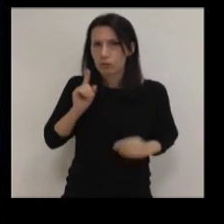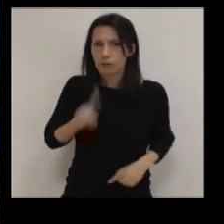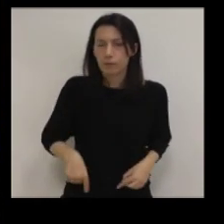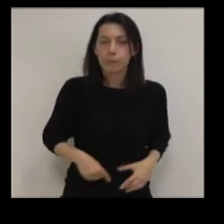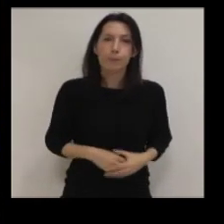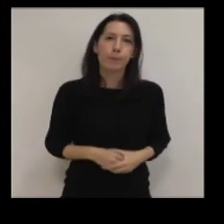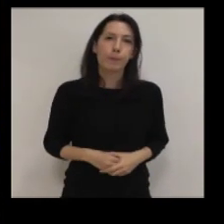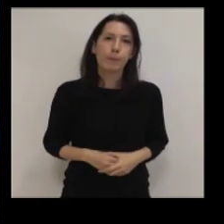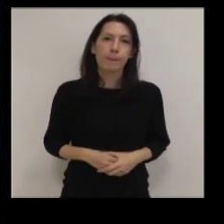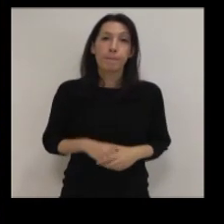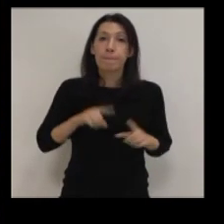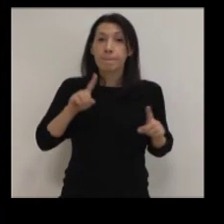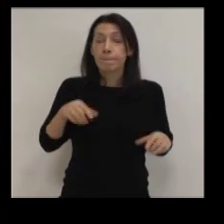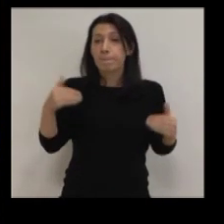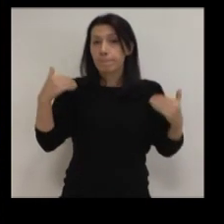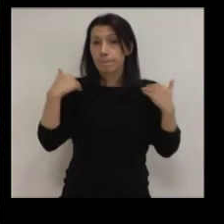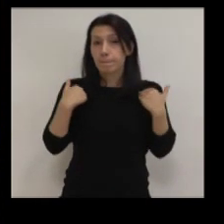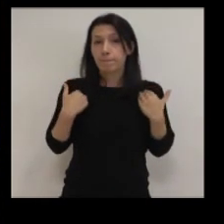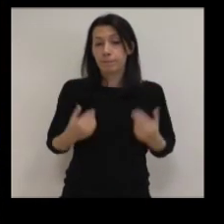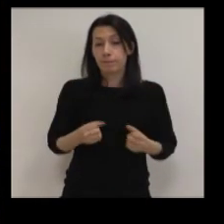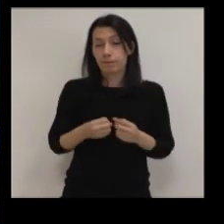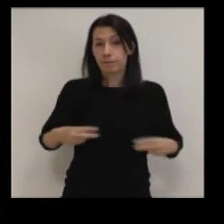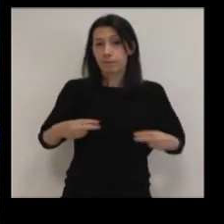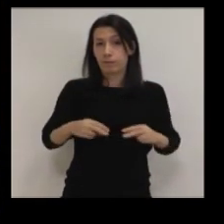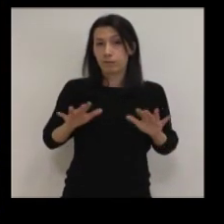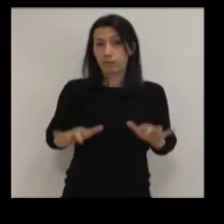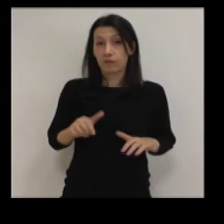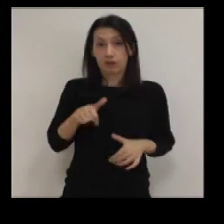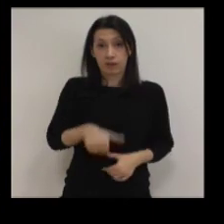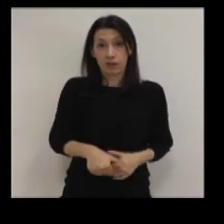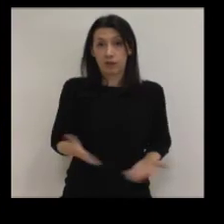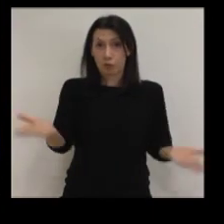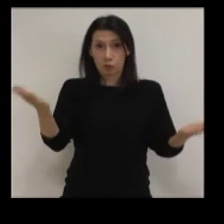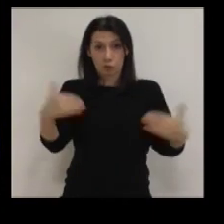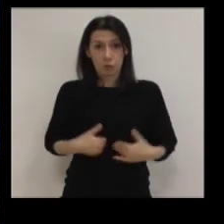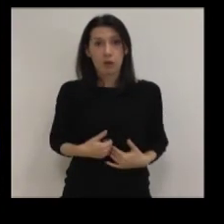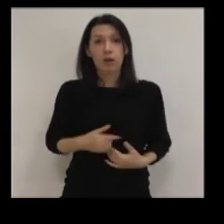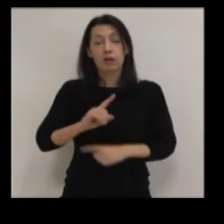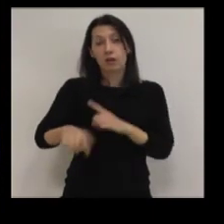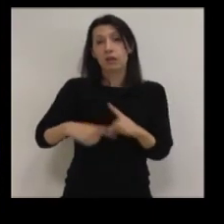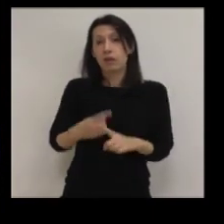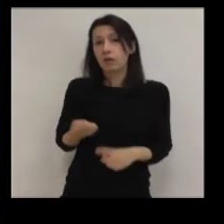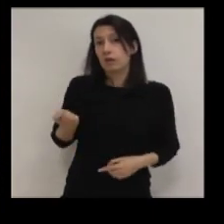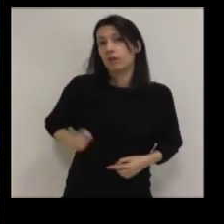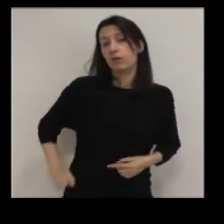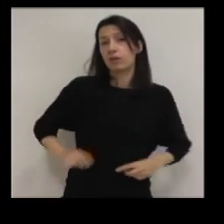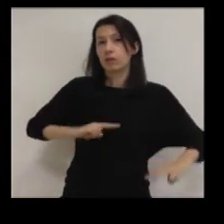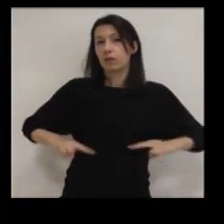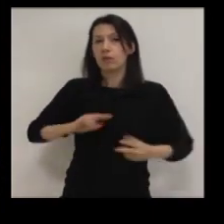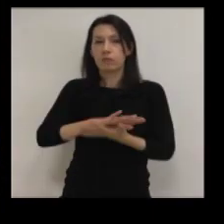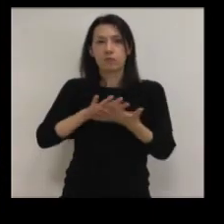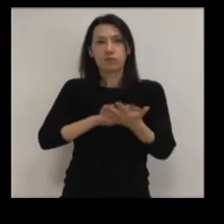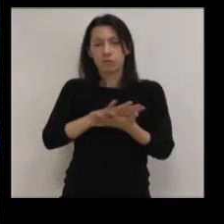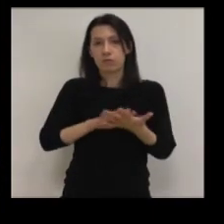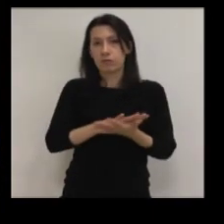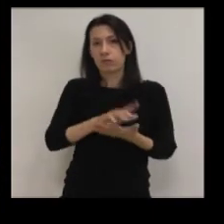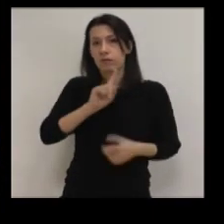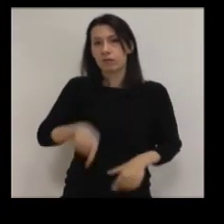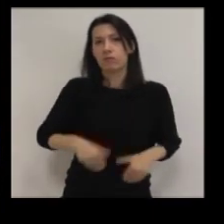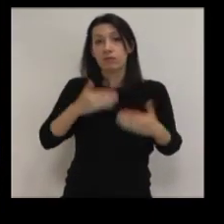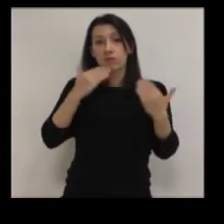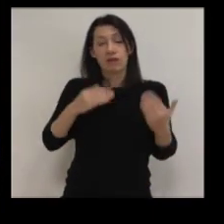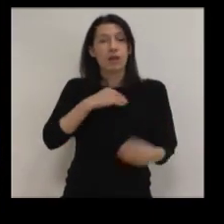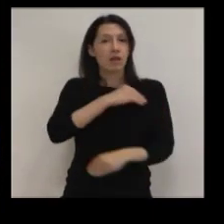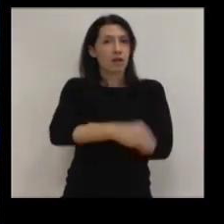A los responsables de la subtitulación, que aunque no están aquí, y a los profesionales de la interpretación de lengua de signos, que hacen que